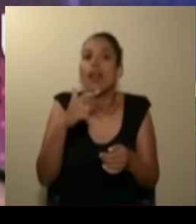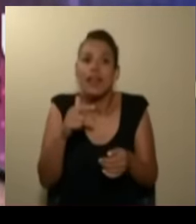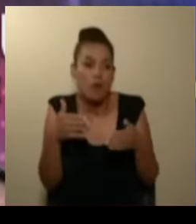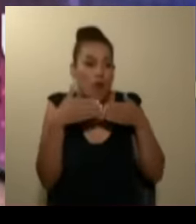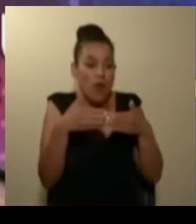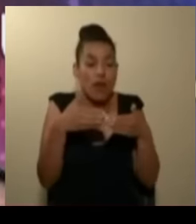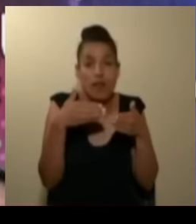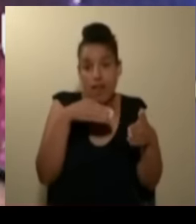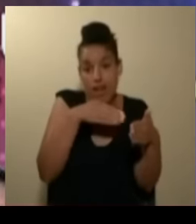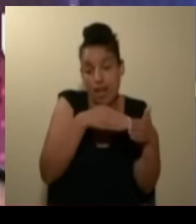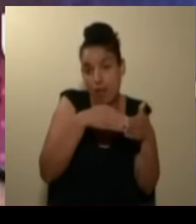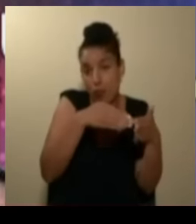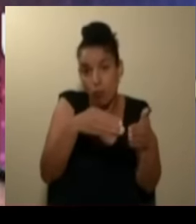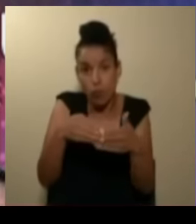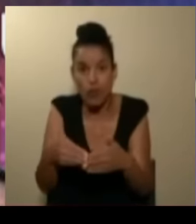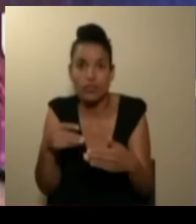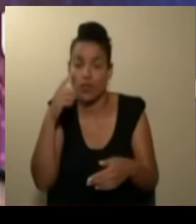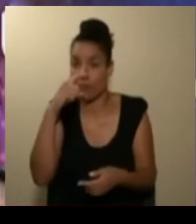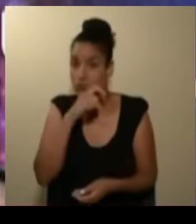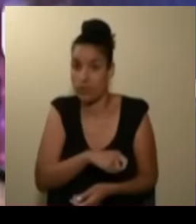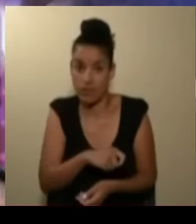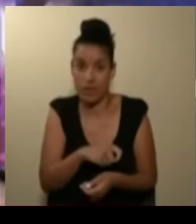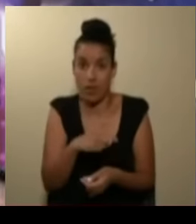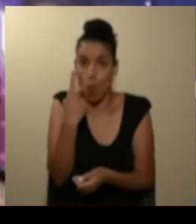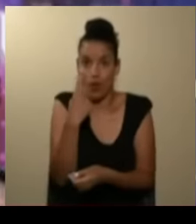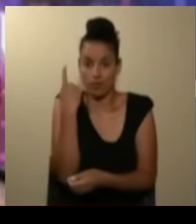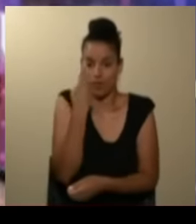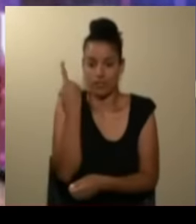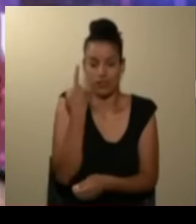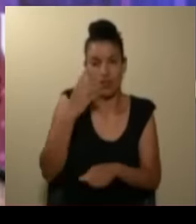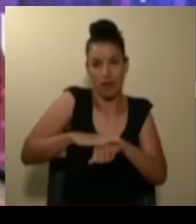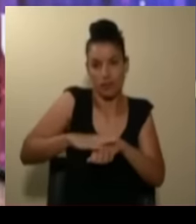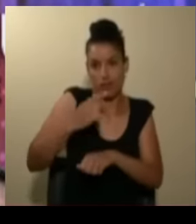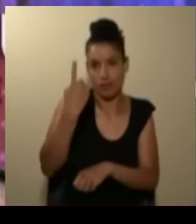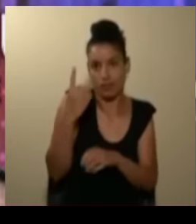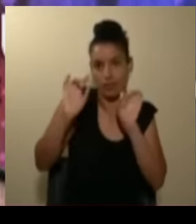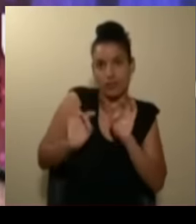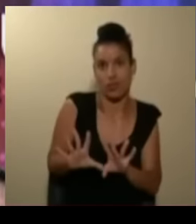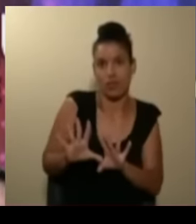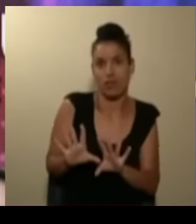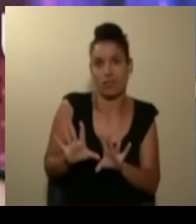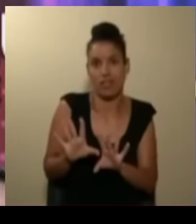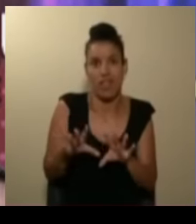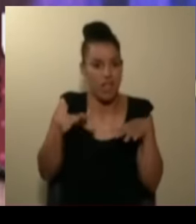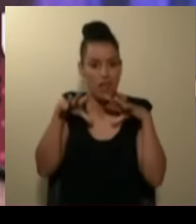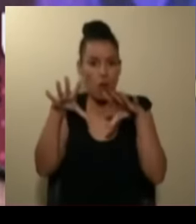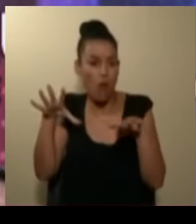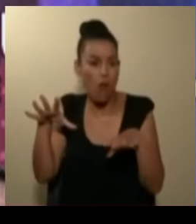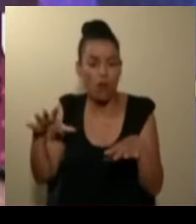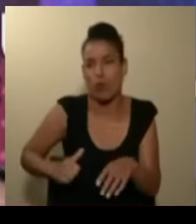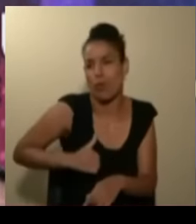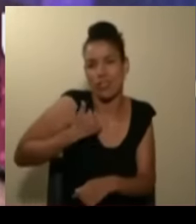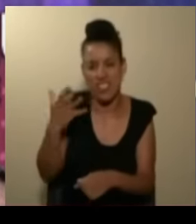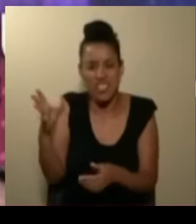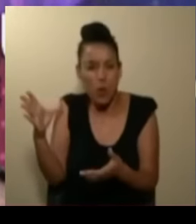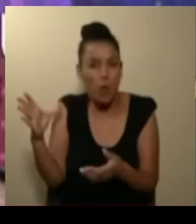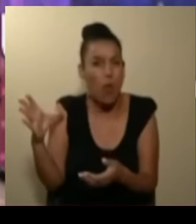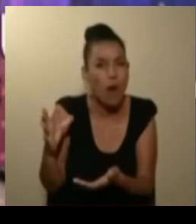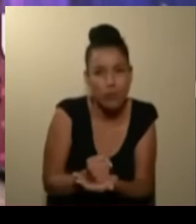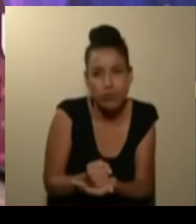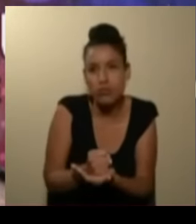Montevideo de forma inconstitucional, ilegal, perjudicial para la población, abusiva. No hay nada